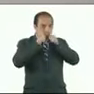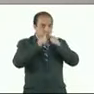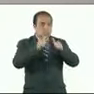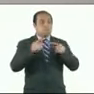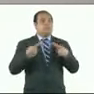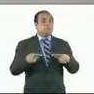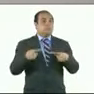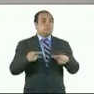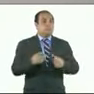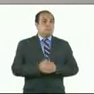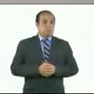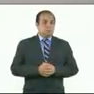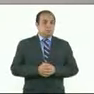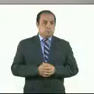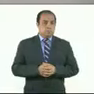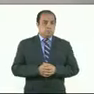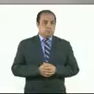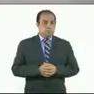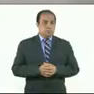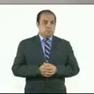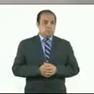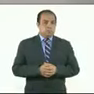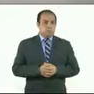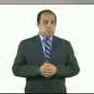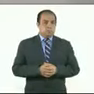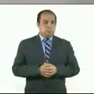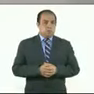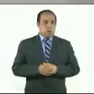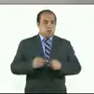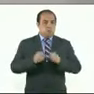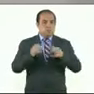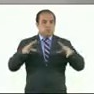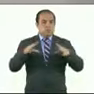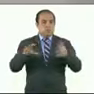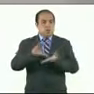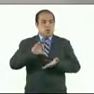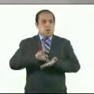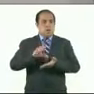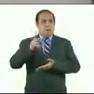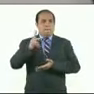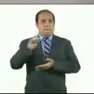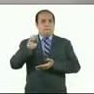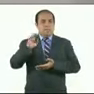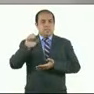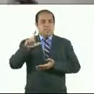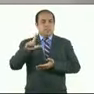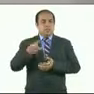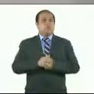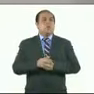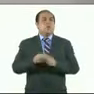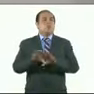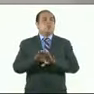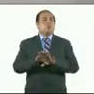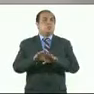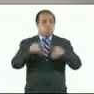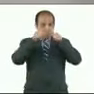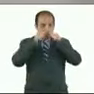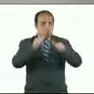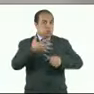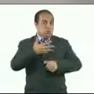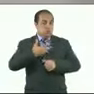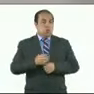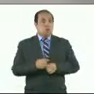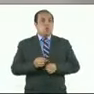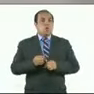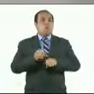las personas de la explosión de la colonia Pencil? ¿Cómo va? ¿Qué atenciones les han dado? ¿Cómo van el